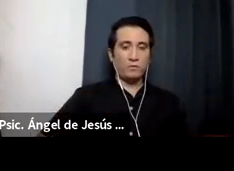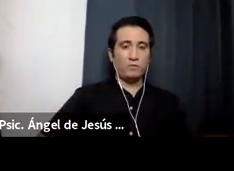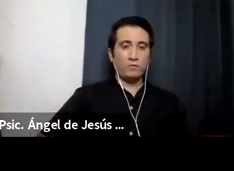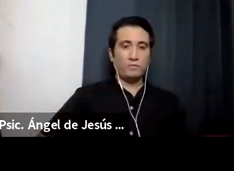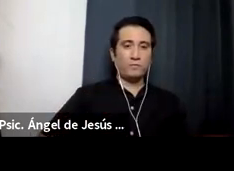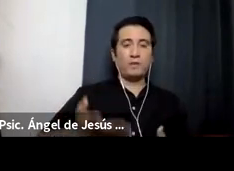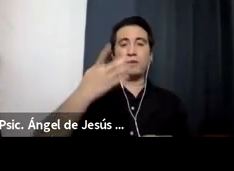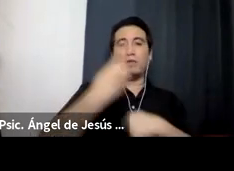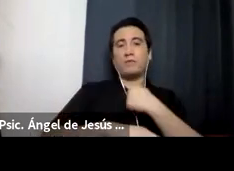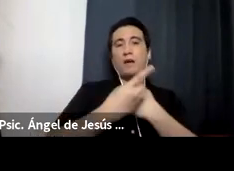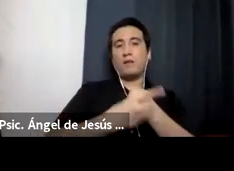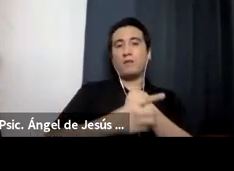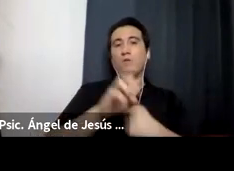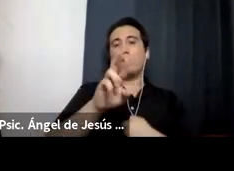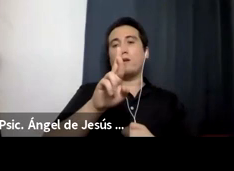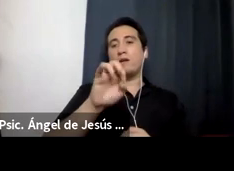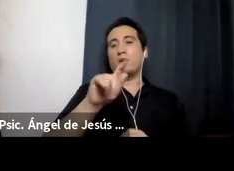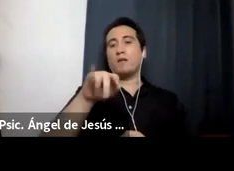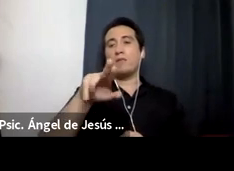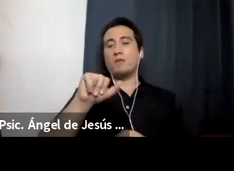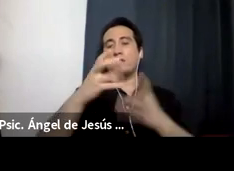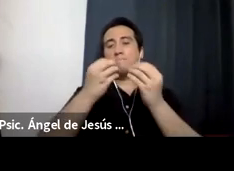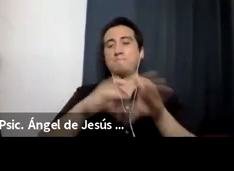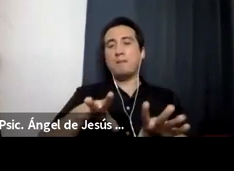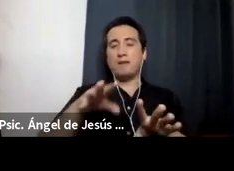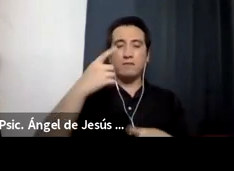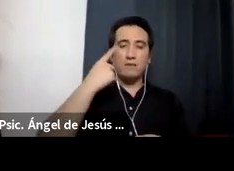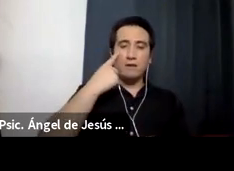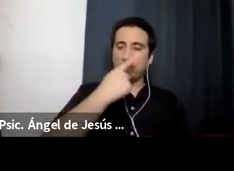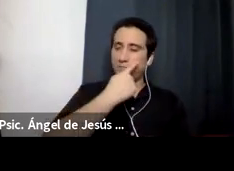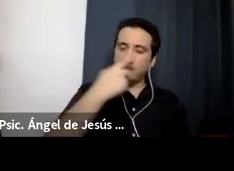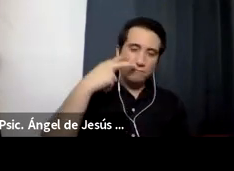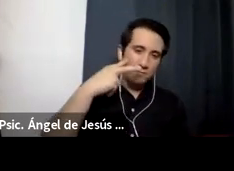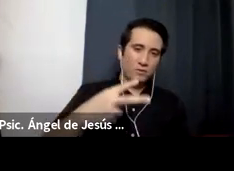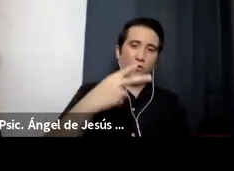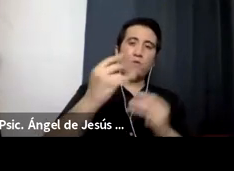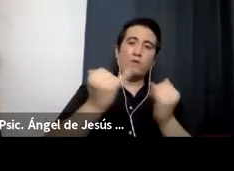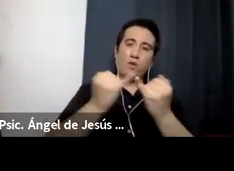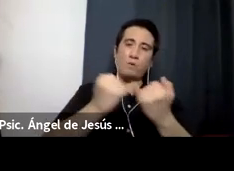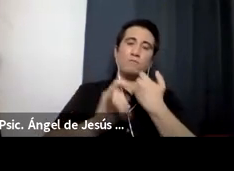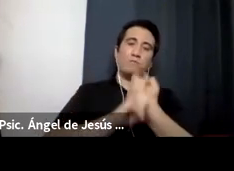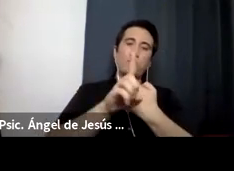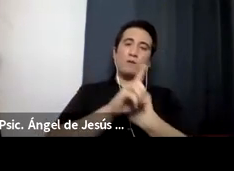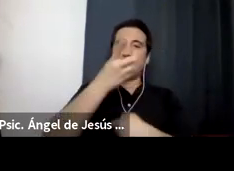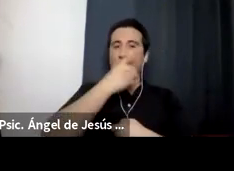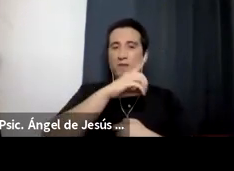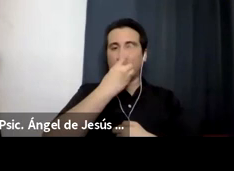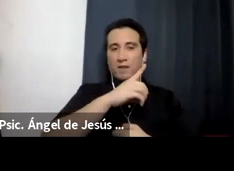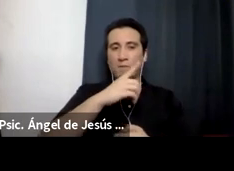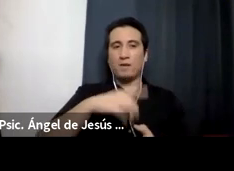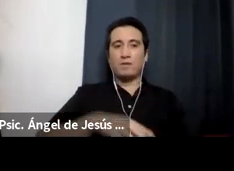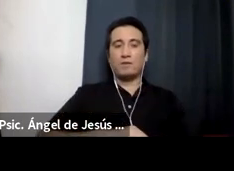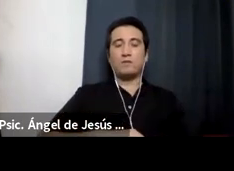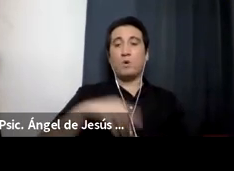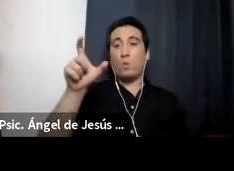el daño a la retina. La pérdida visual también es una consecuencia de la diabetes, pero cuando